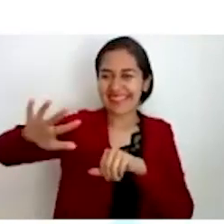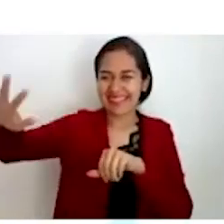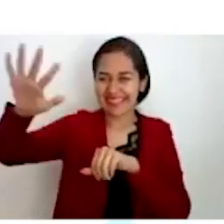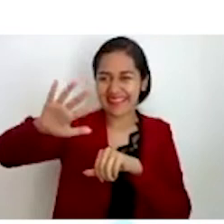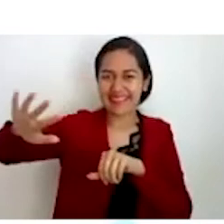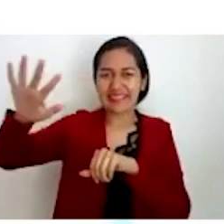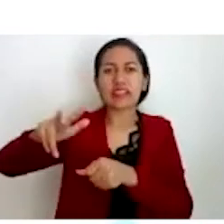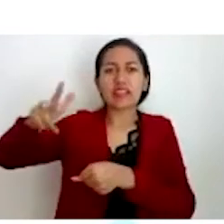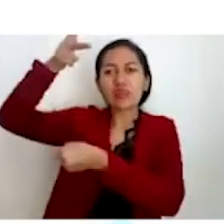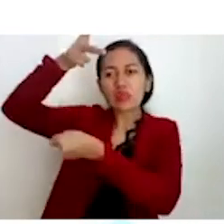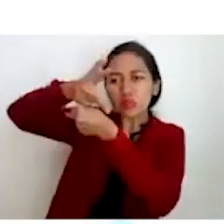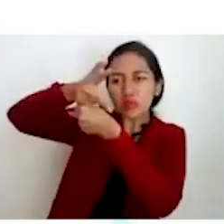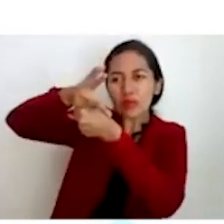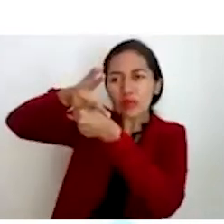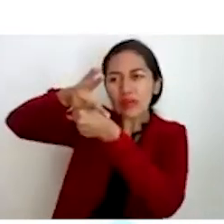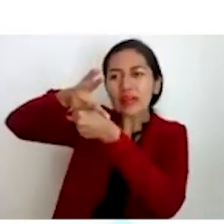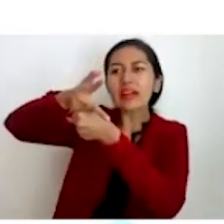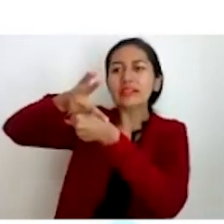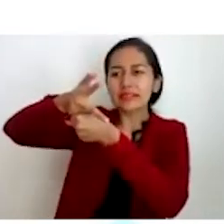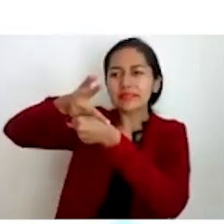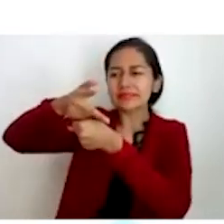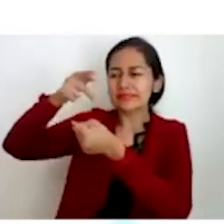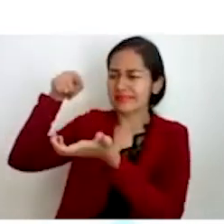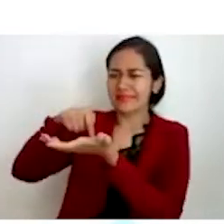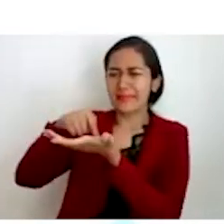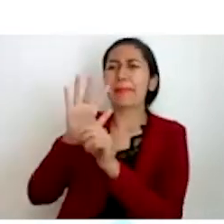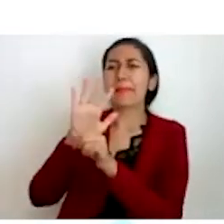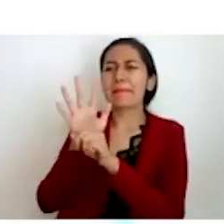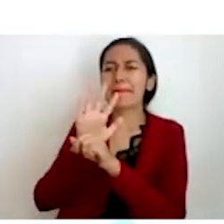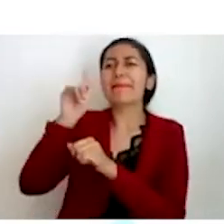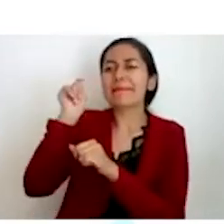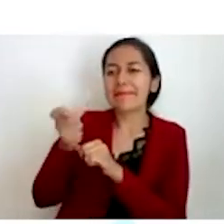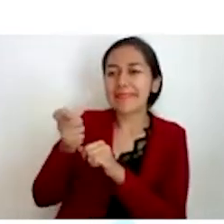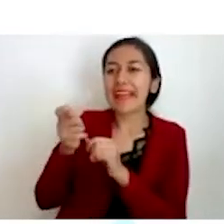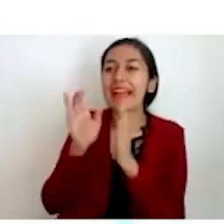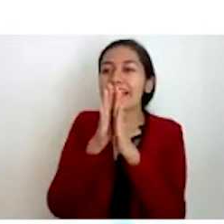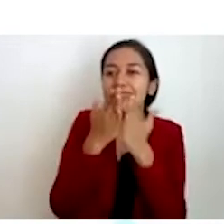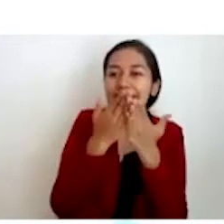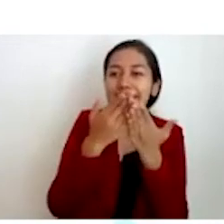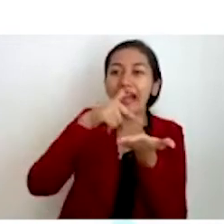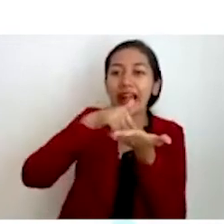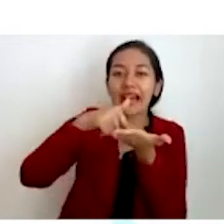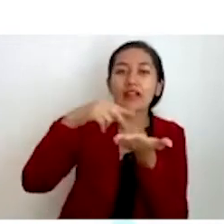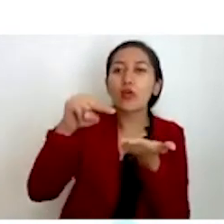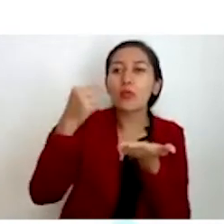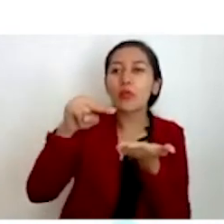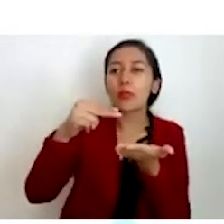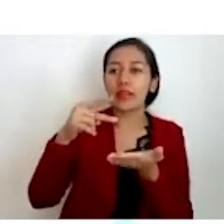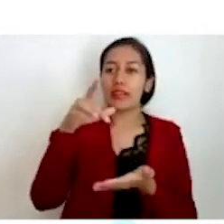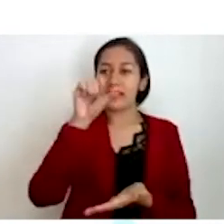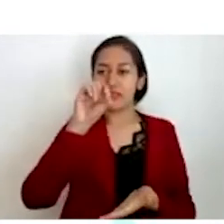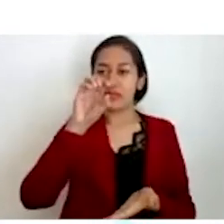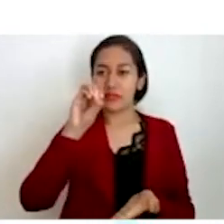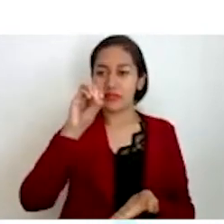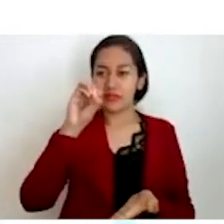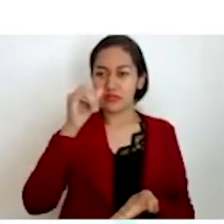Sagal y el guión está basado en la novela de Richard Matheson, Soy Leyenda. Hay una versión de